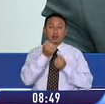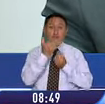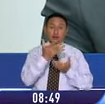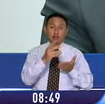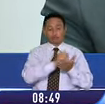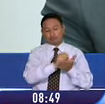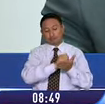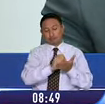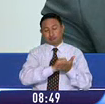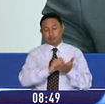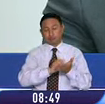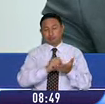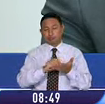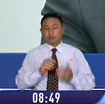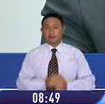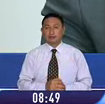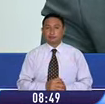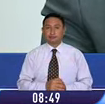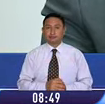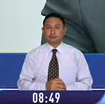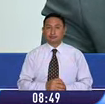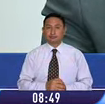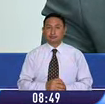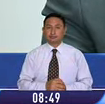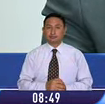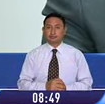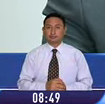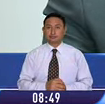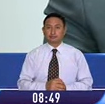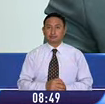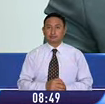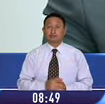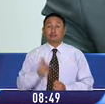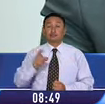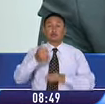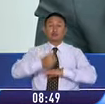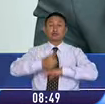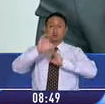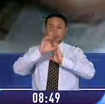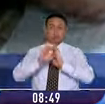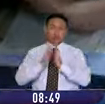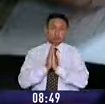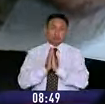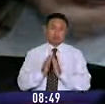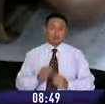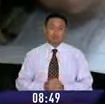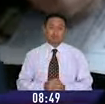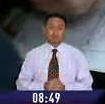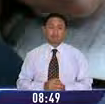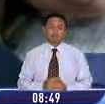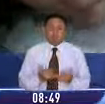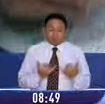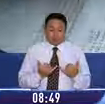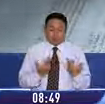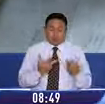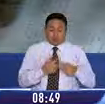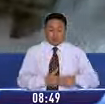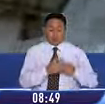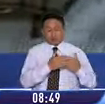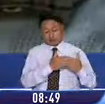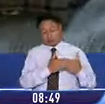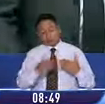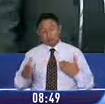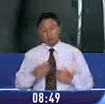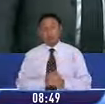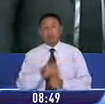informe pericial o del tercer producto como demanda la Corte Constitucional. Desde este primer momento se entendería que correría el